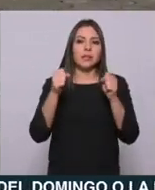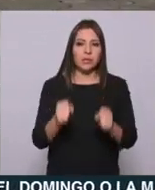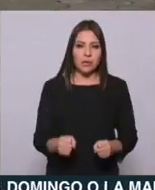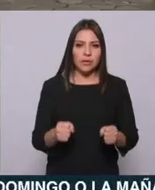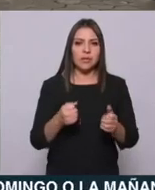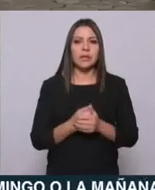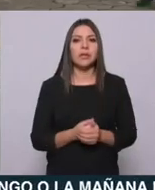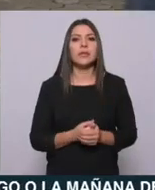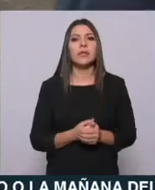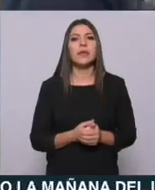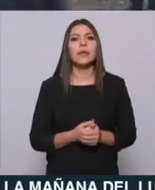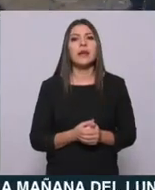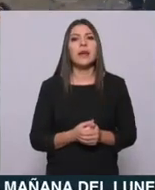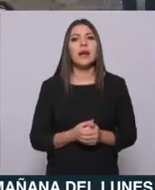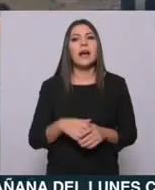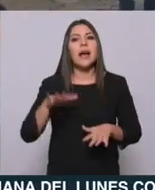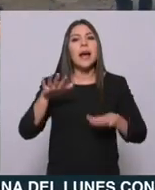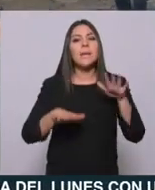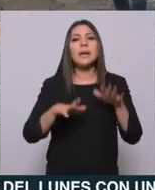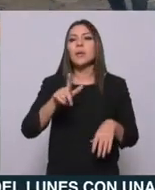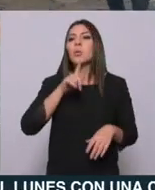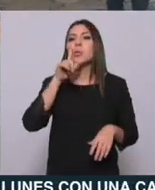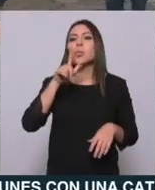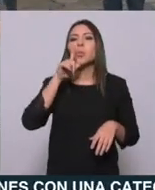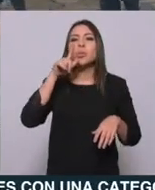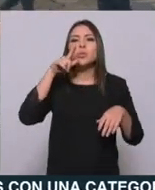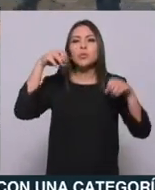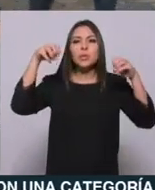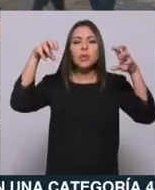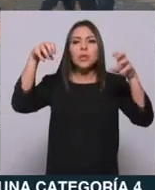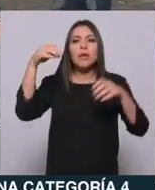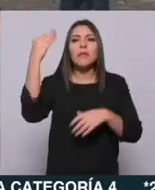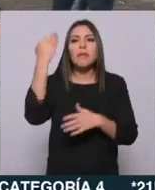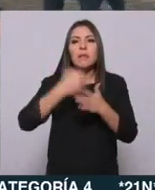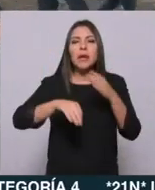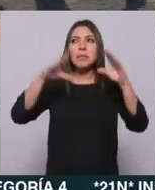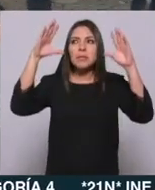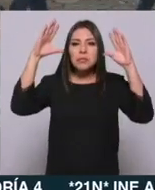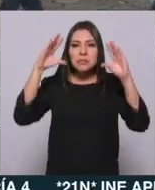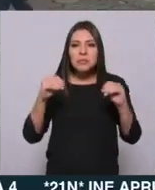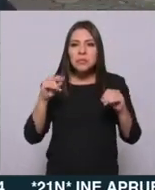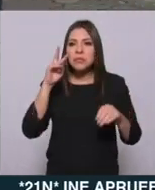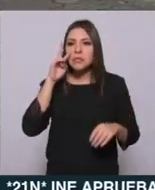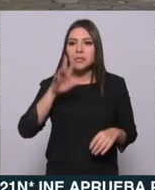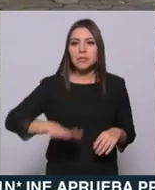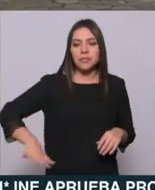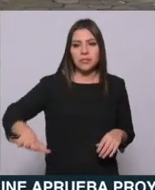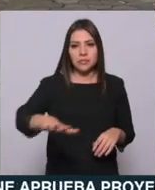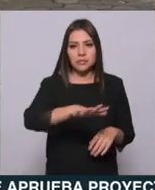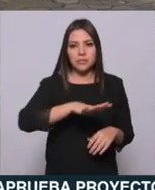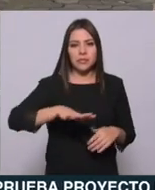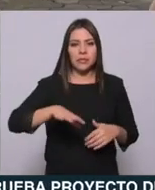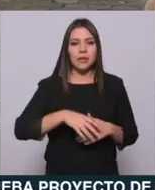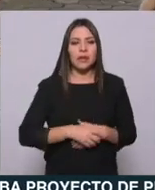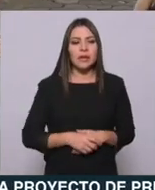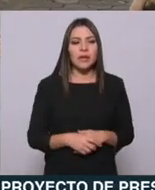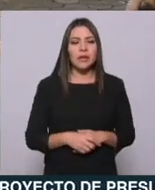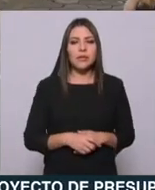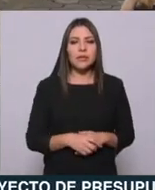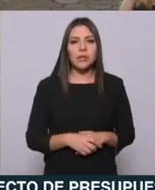también la poca iluminación que luego a veces vemos en las áreas comunes, y que eso